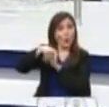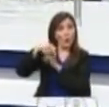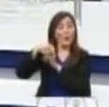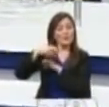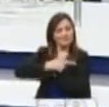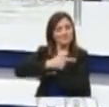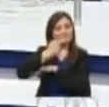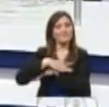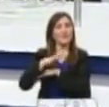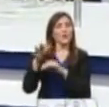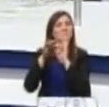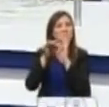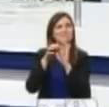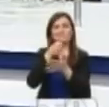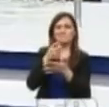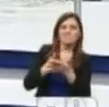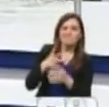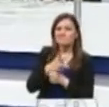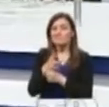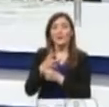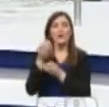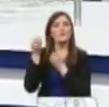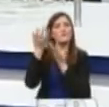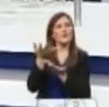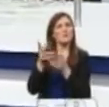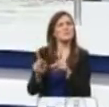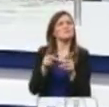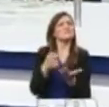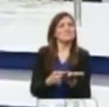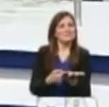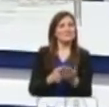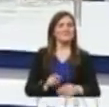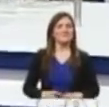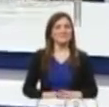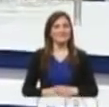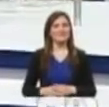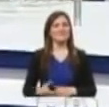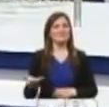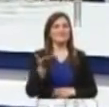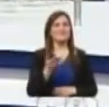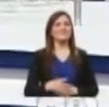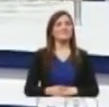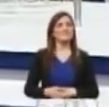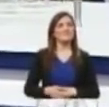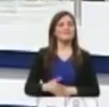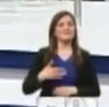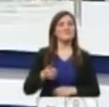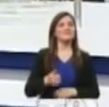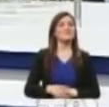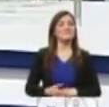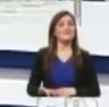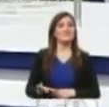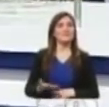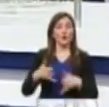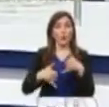Joana Cañizares está con ellos para contarnos qué se ha preparado para que ellos tengan una gran celebración. Joana. ¿Qué tal? ¿Te va a